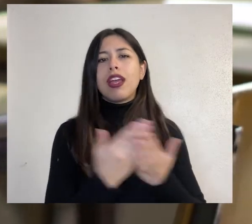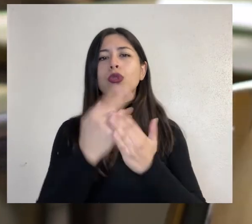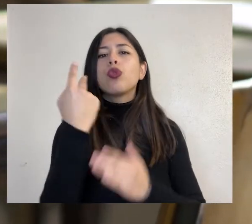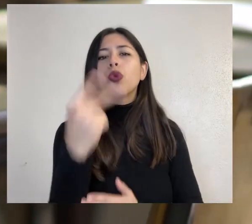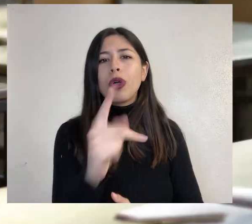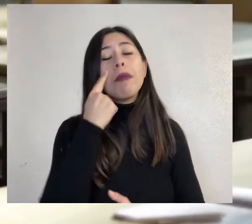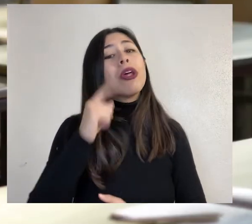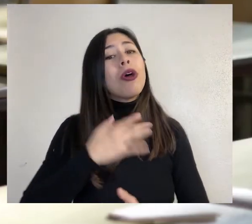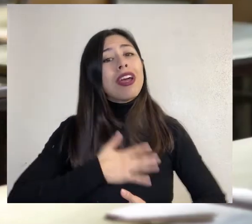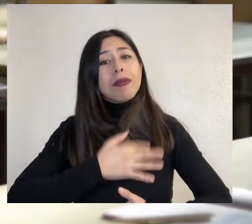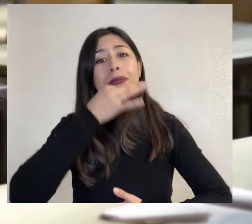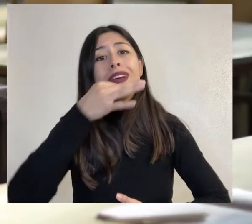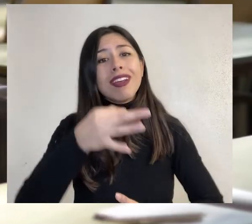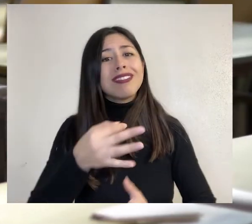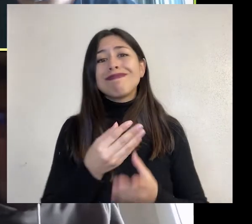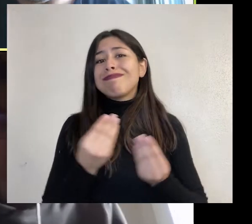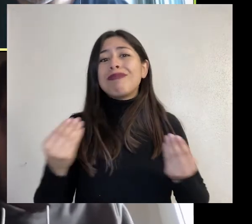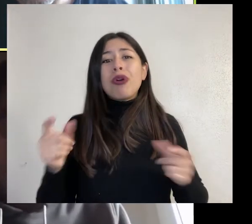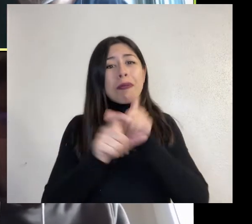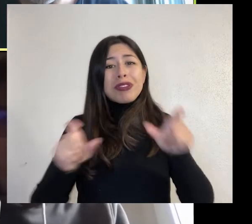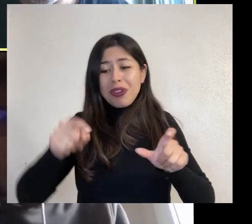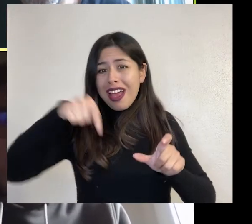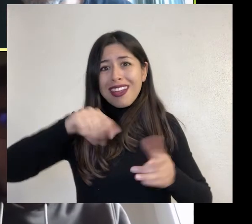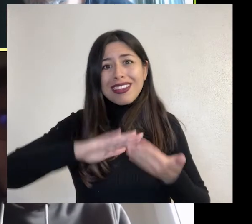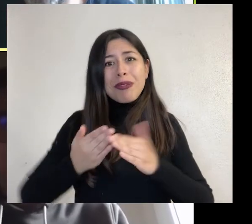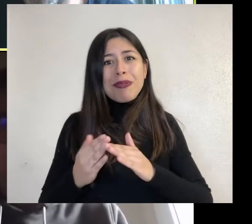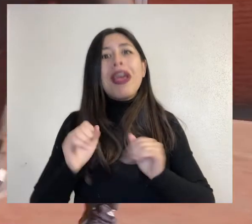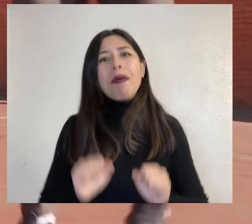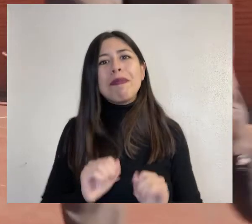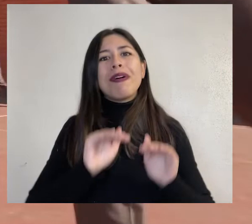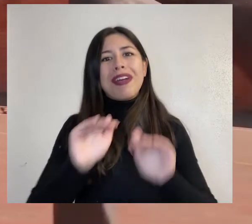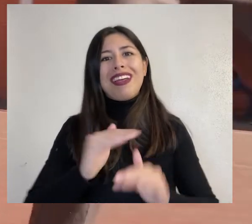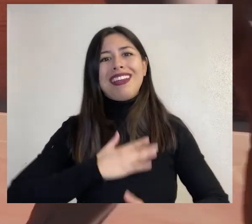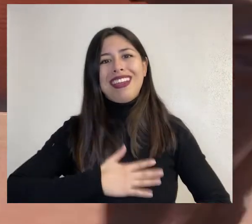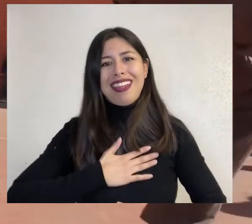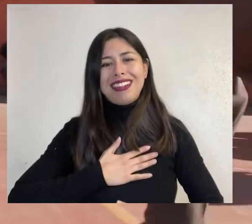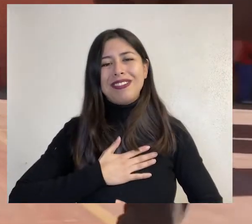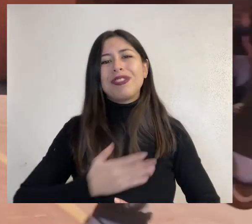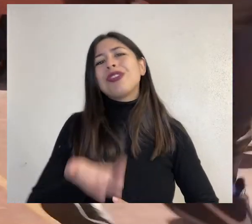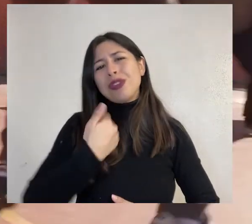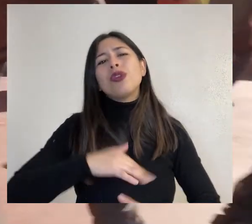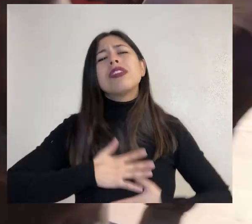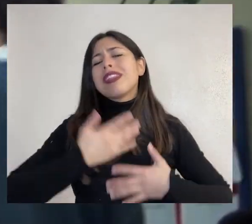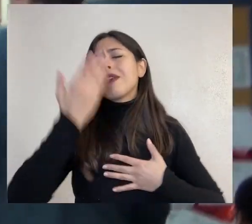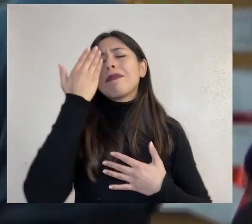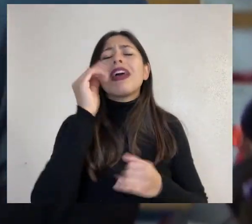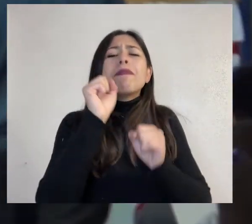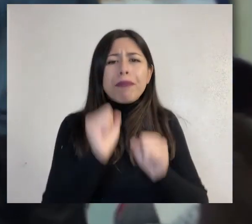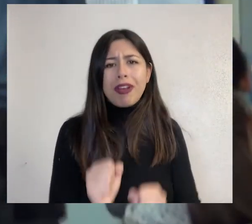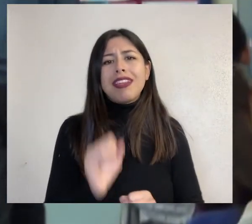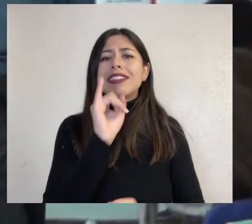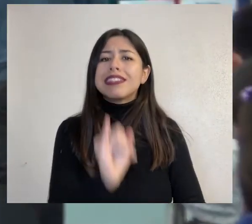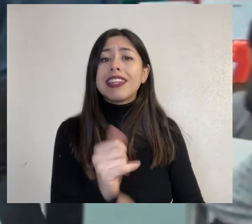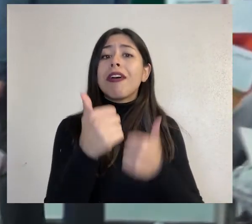tus estudios, pero queremos decirte que hay muchas personas en esta comunidad dispuestas a apoyarte. Nos podemos sentir mal y eso